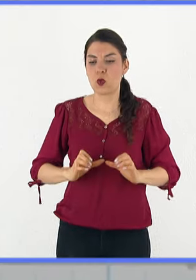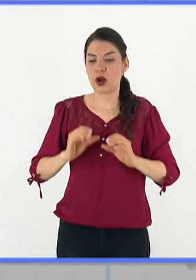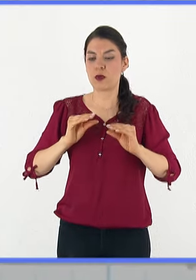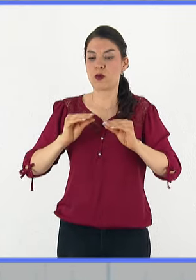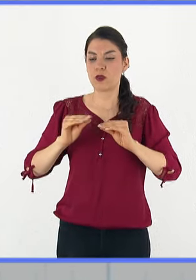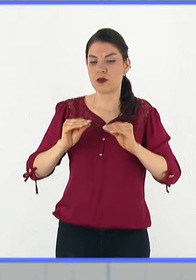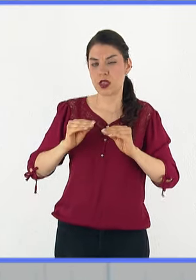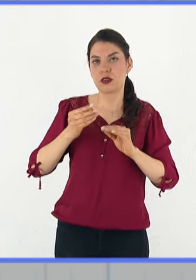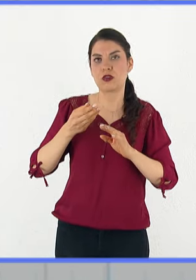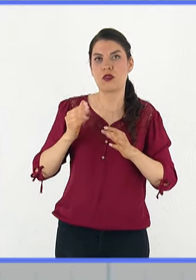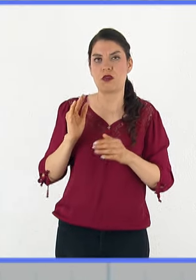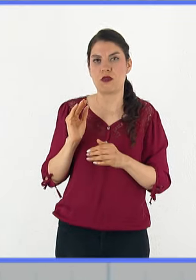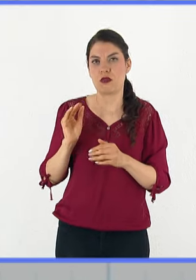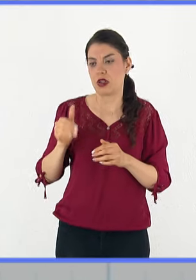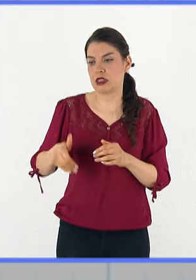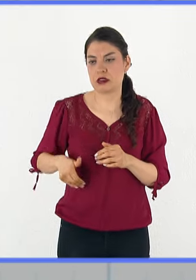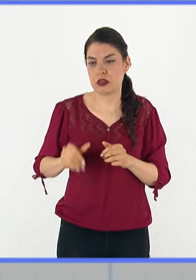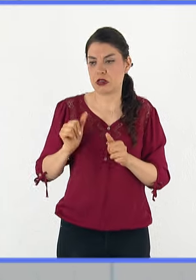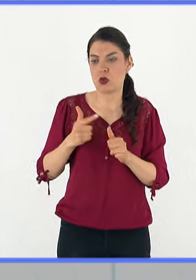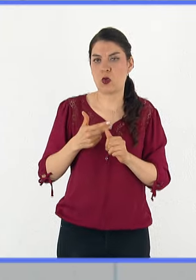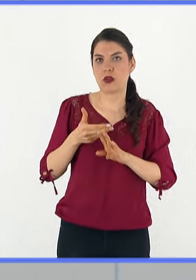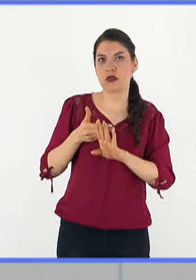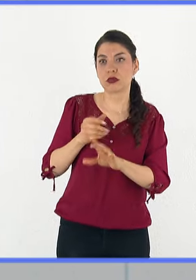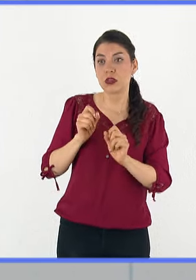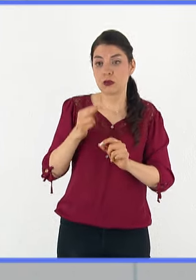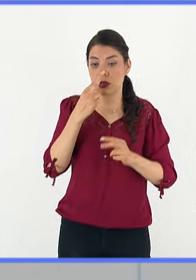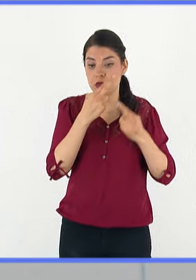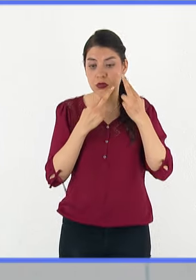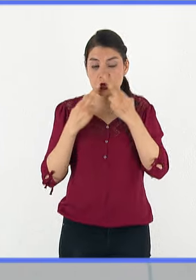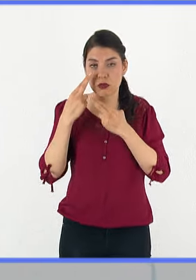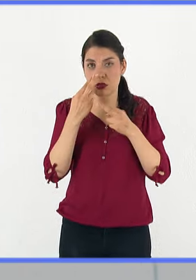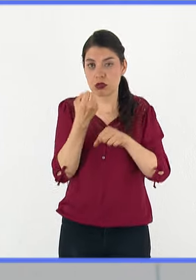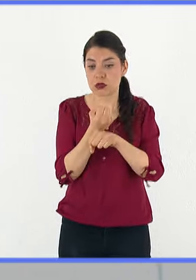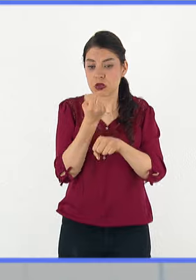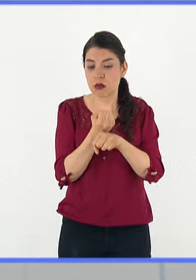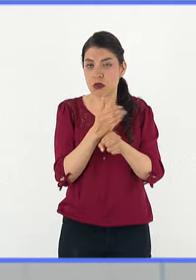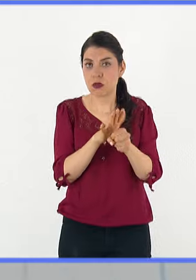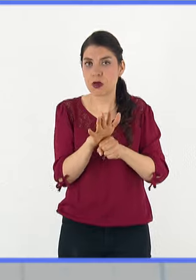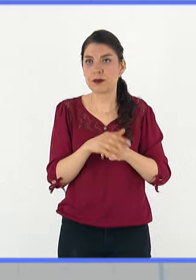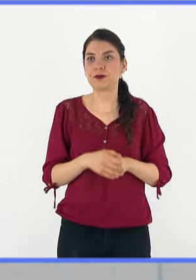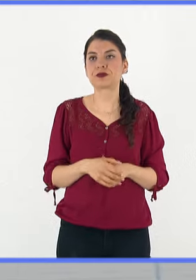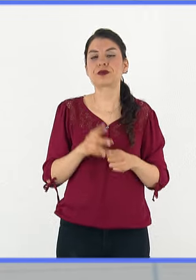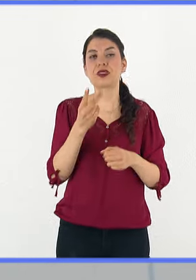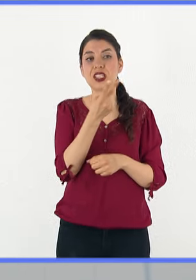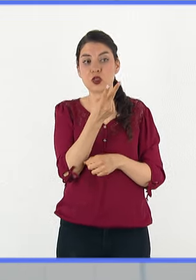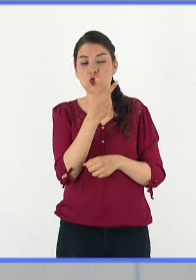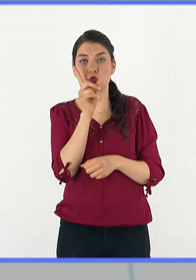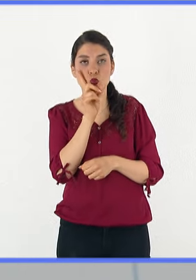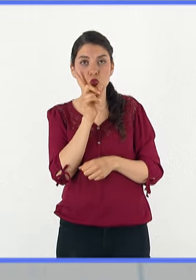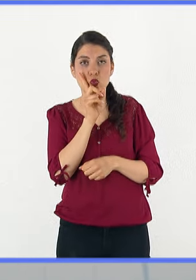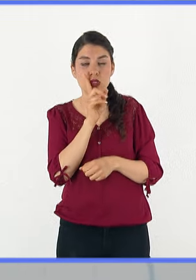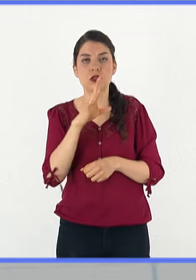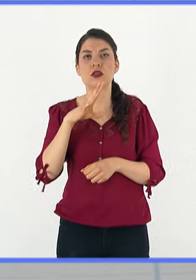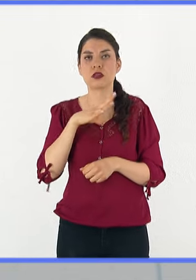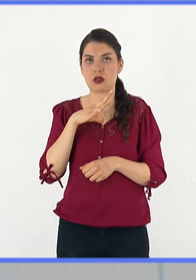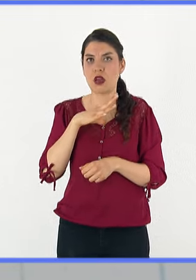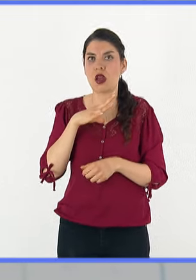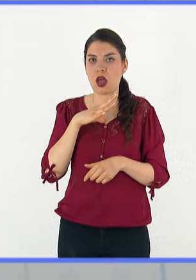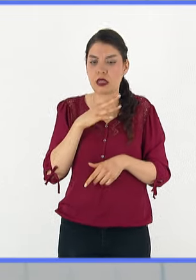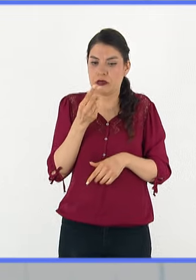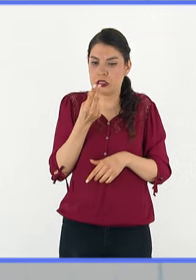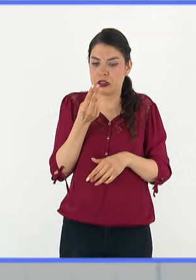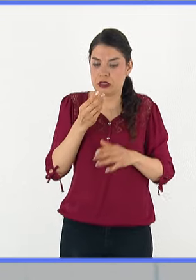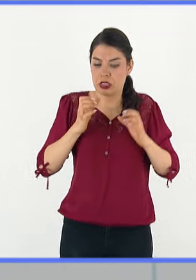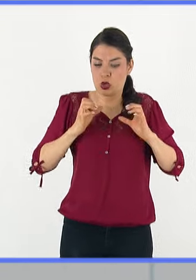lesiones valorar el tipo de calzado Sofía y María tienen diferentes razones y motivaciones para conocer cómo se mueve su